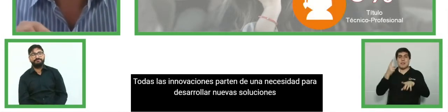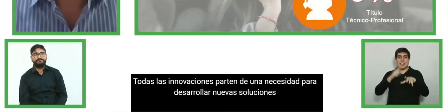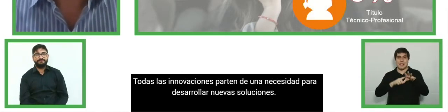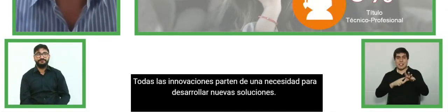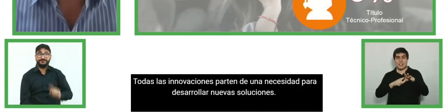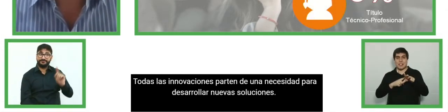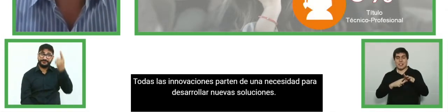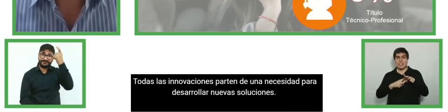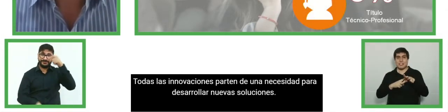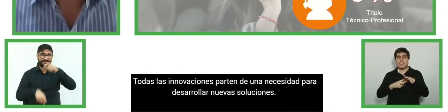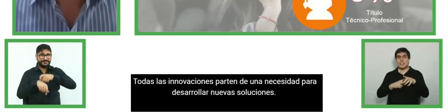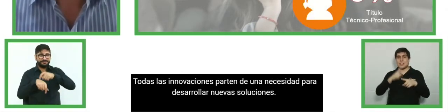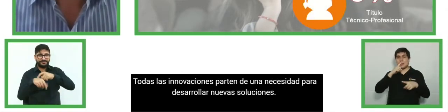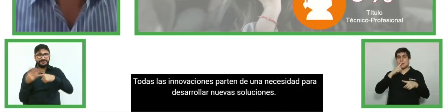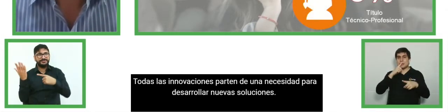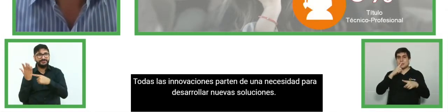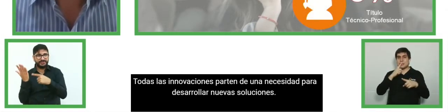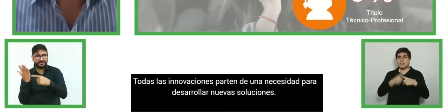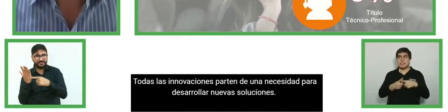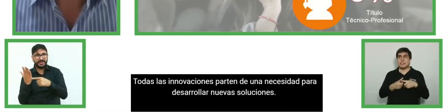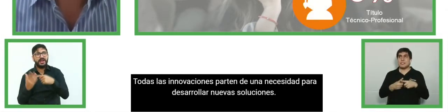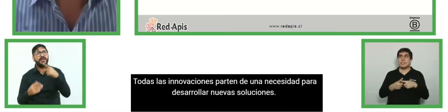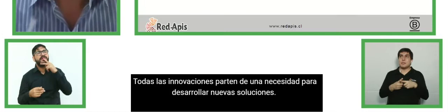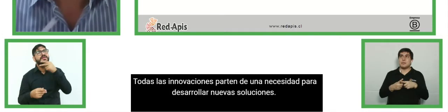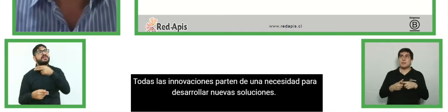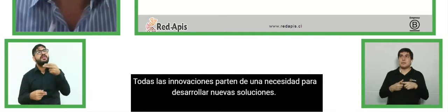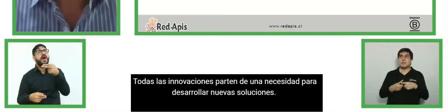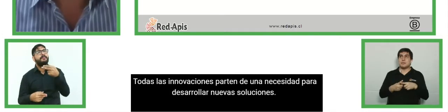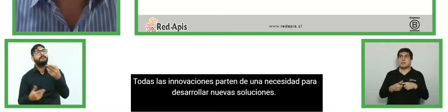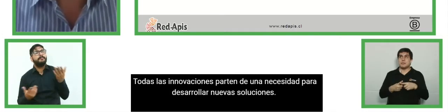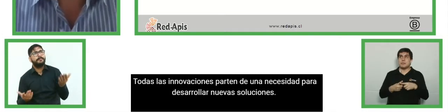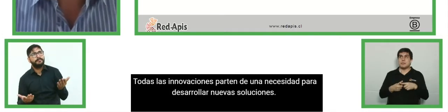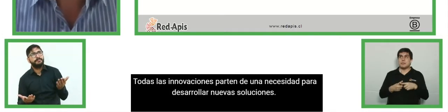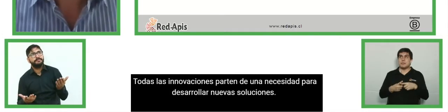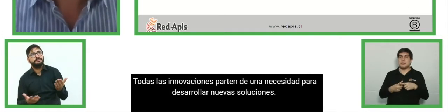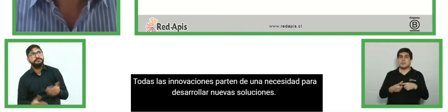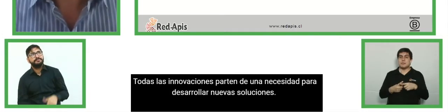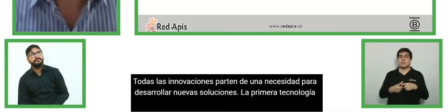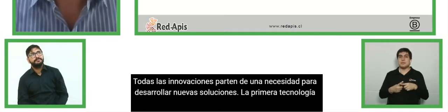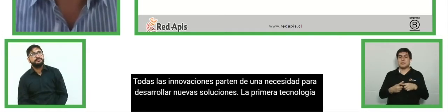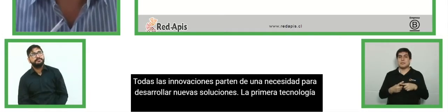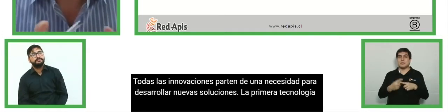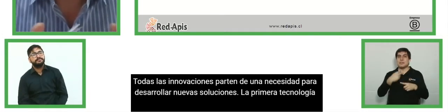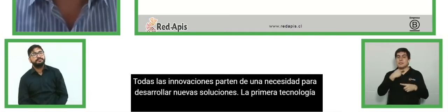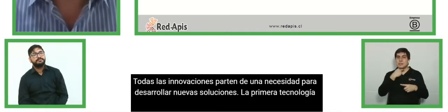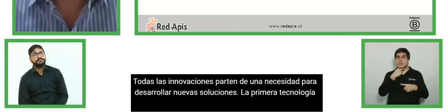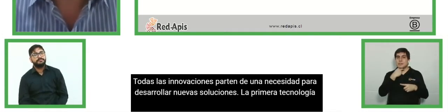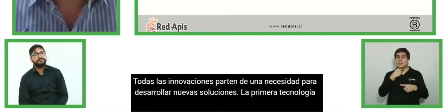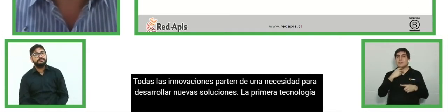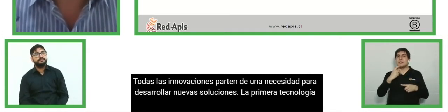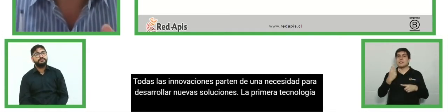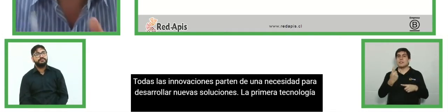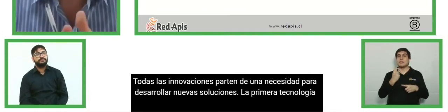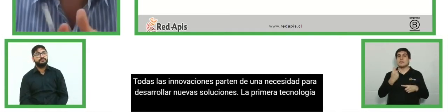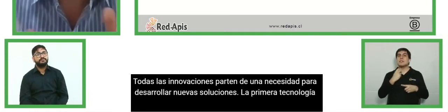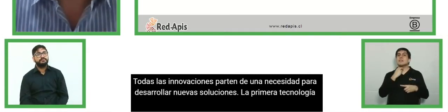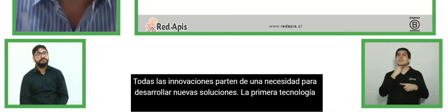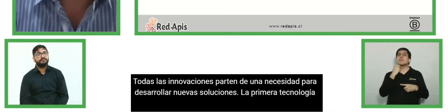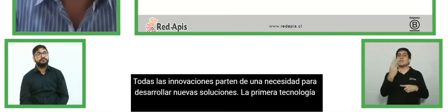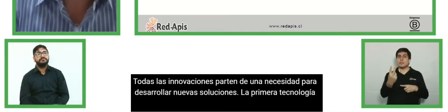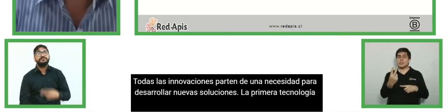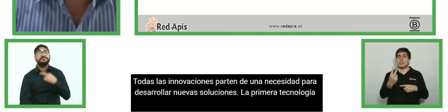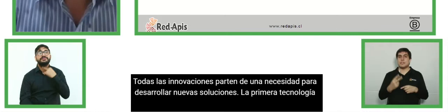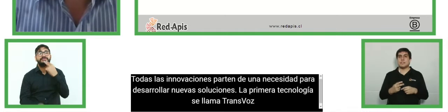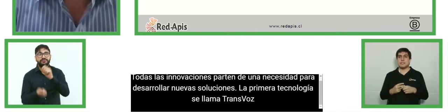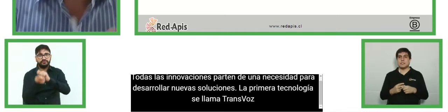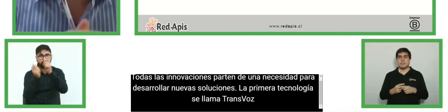llama Una Más. La primera tecnología que se llama Transvoz. Acá hay un flujo de cómo funciona en la